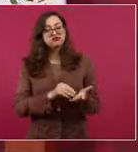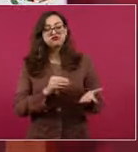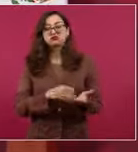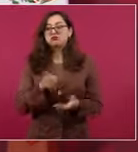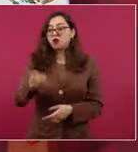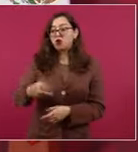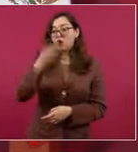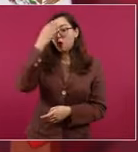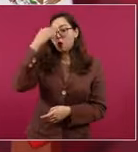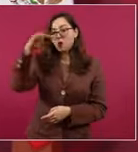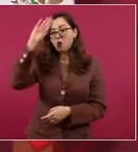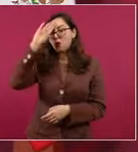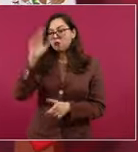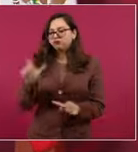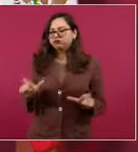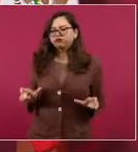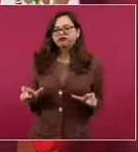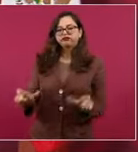de las sanciones,